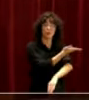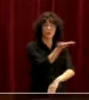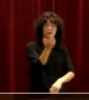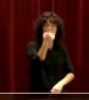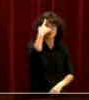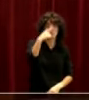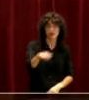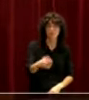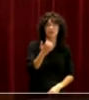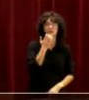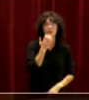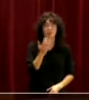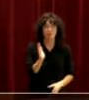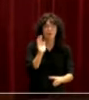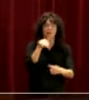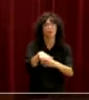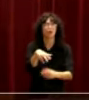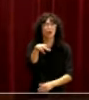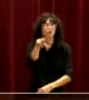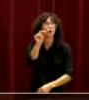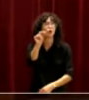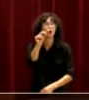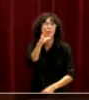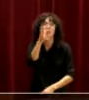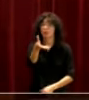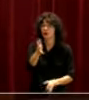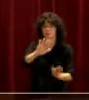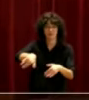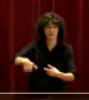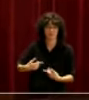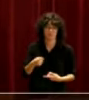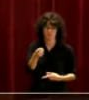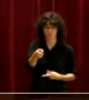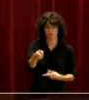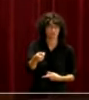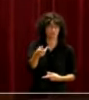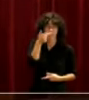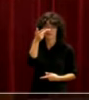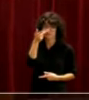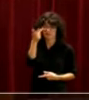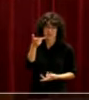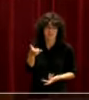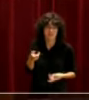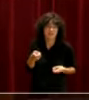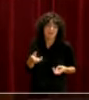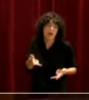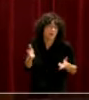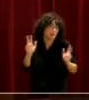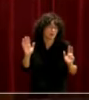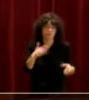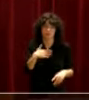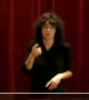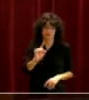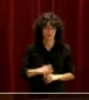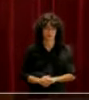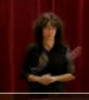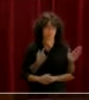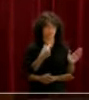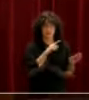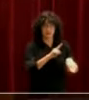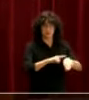ustedes votan no, es porque no tenían ningún interés de dar libertad y querían cuotas de tantos por